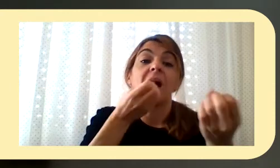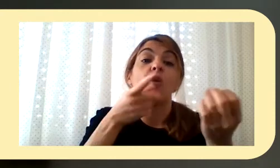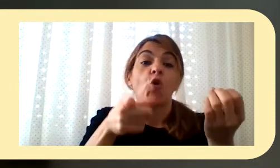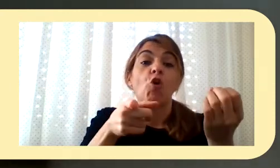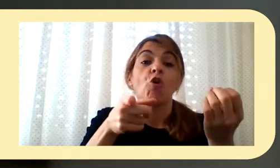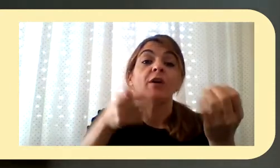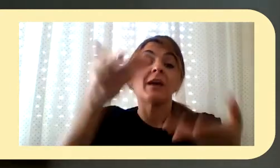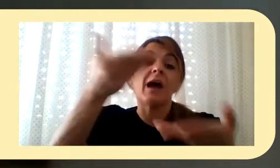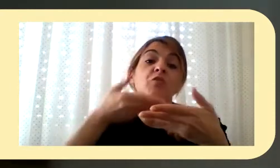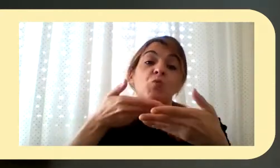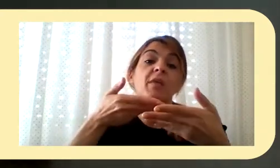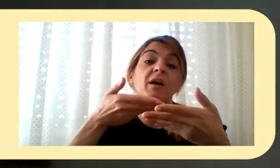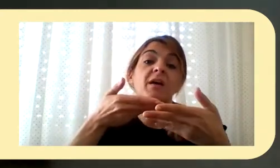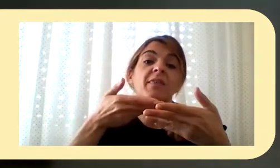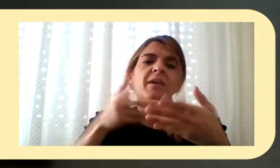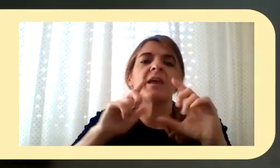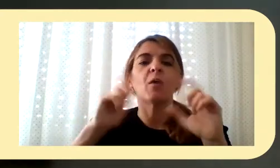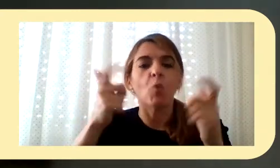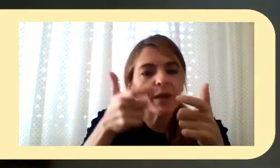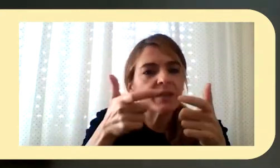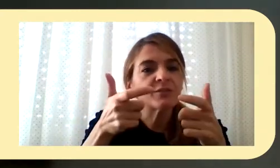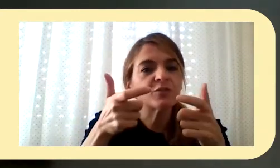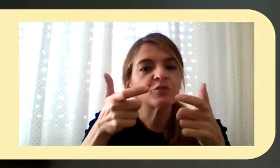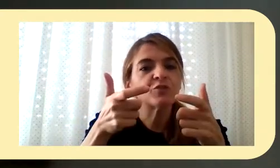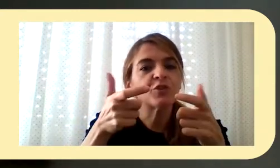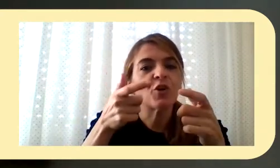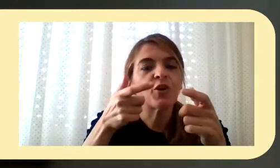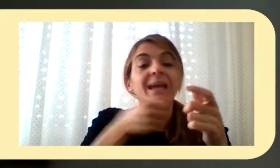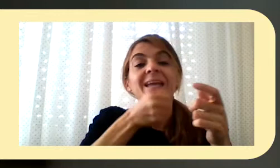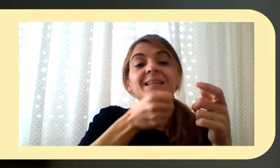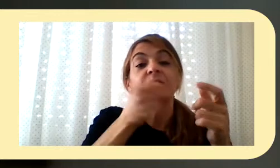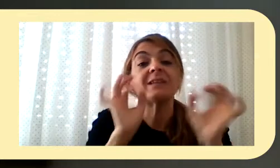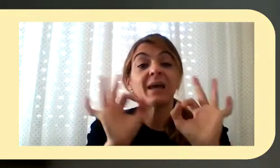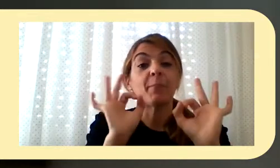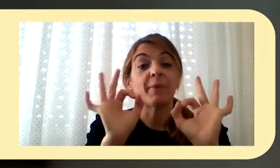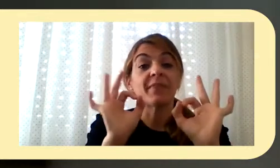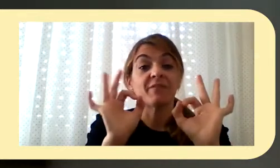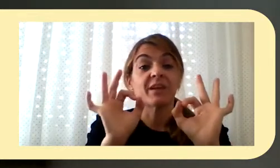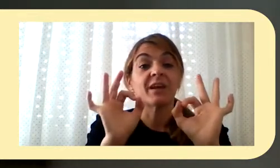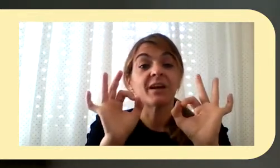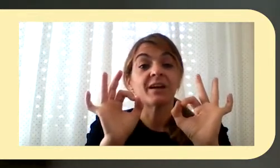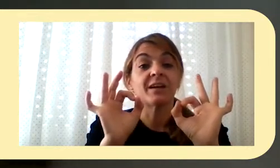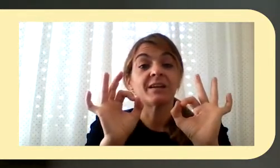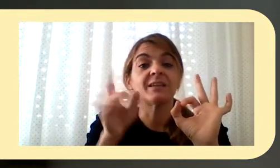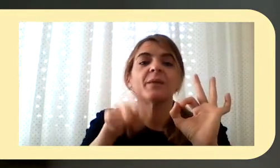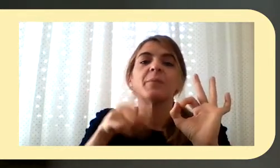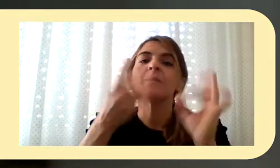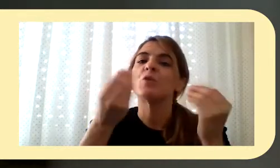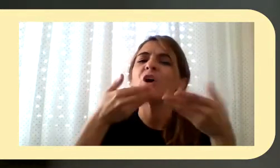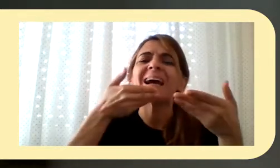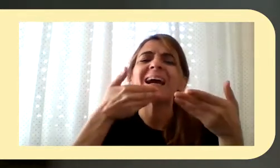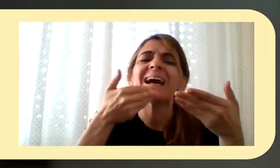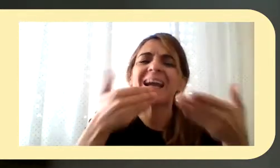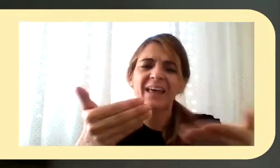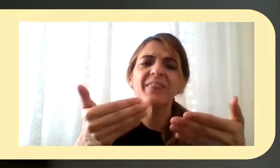de encuentros y de entrevistas específicas y agradeciendo muchísimo la colaboración,